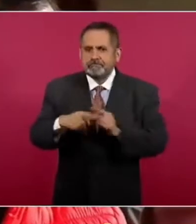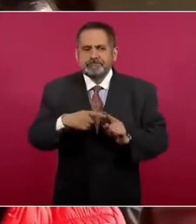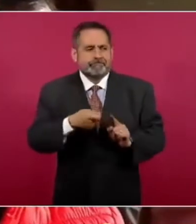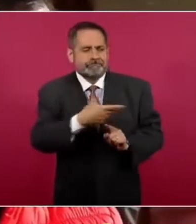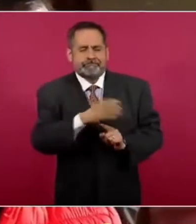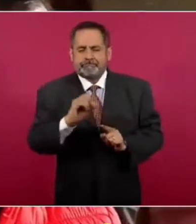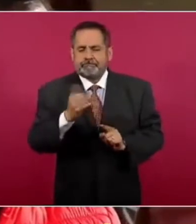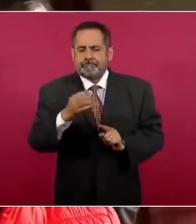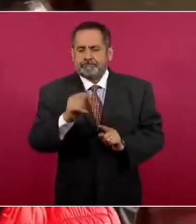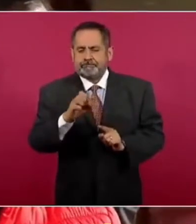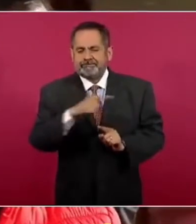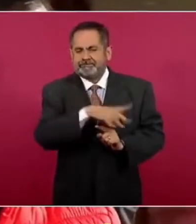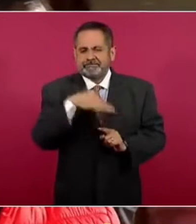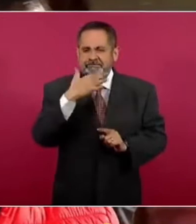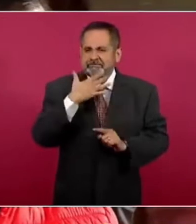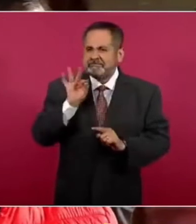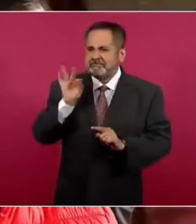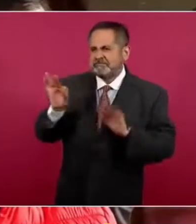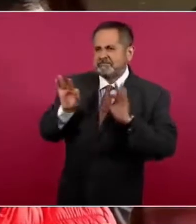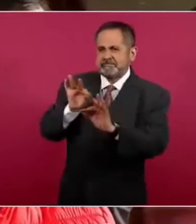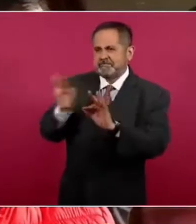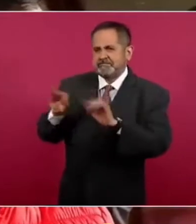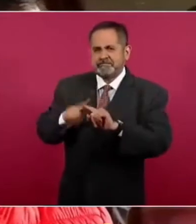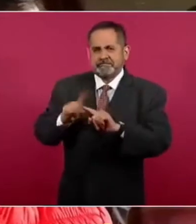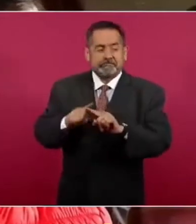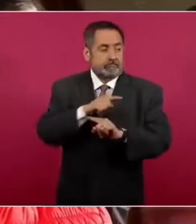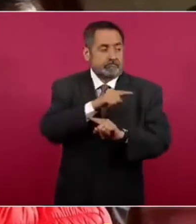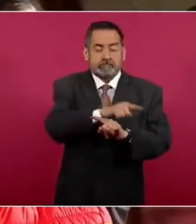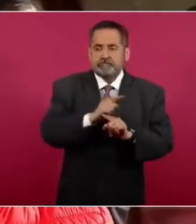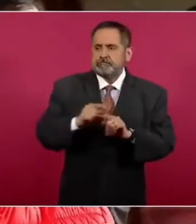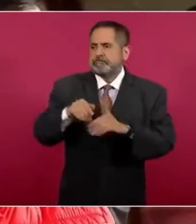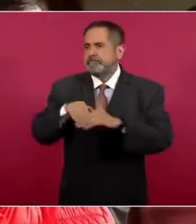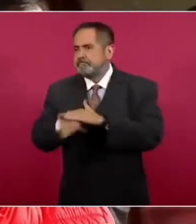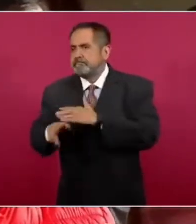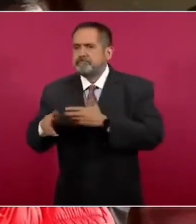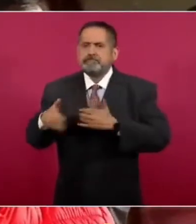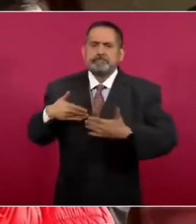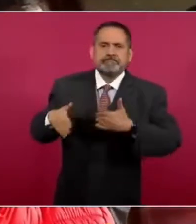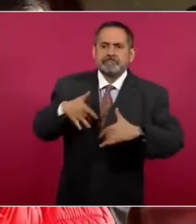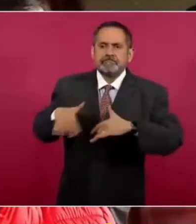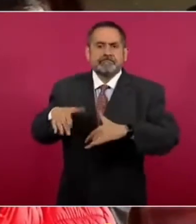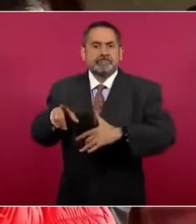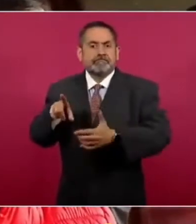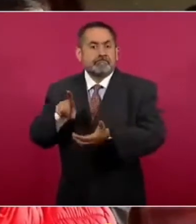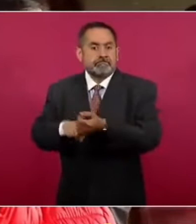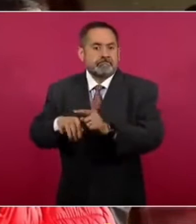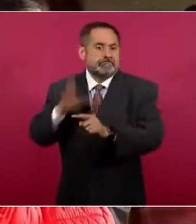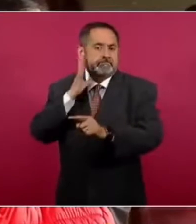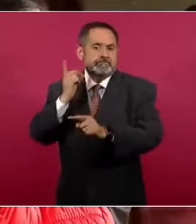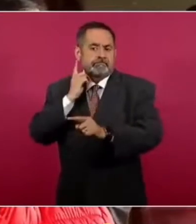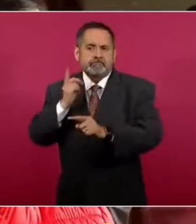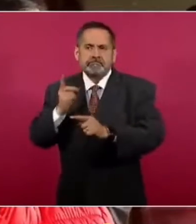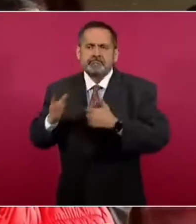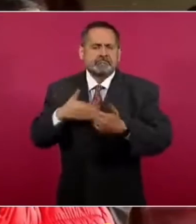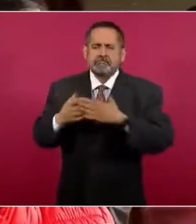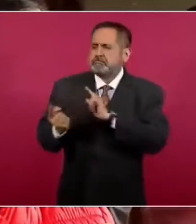también representantes empresariales que, bueno, pues se pasean en los pasillos del Congreso de la Unión con total